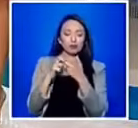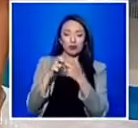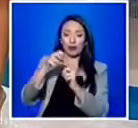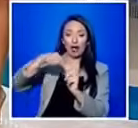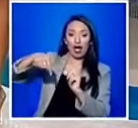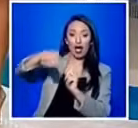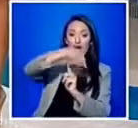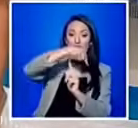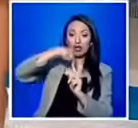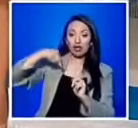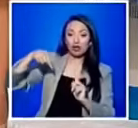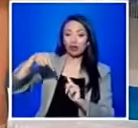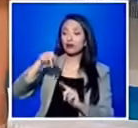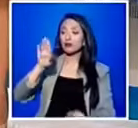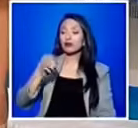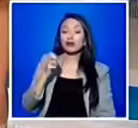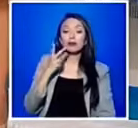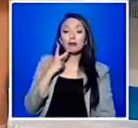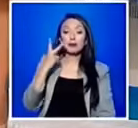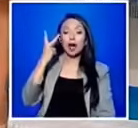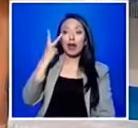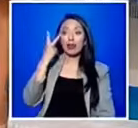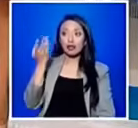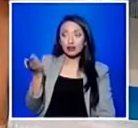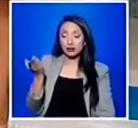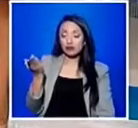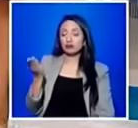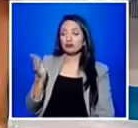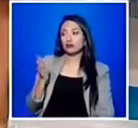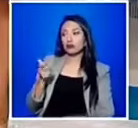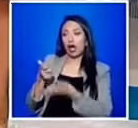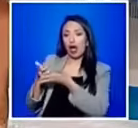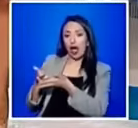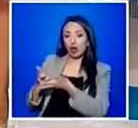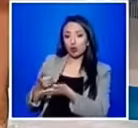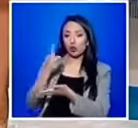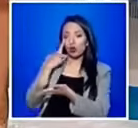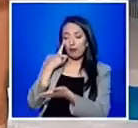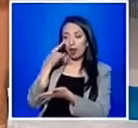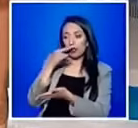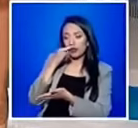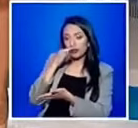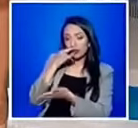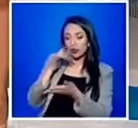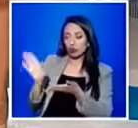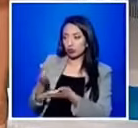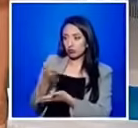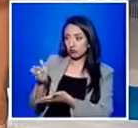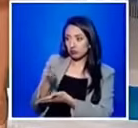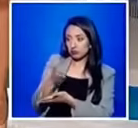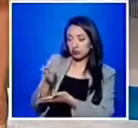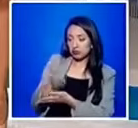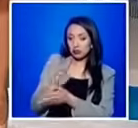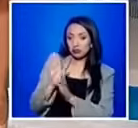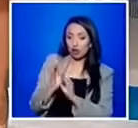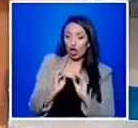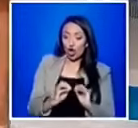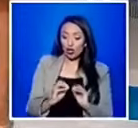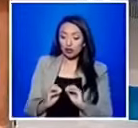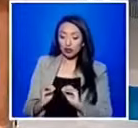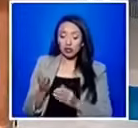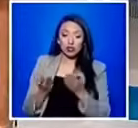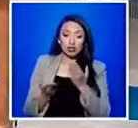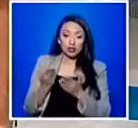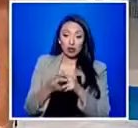Sí. Los padres de familia por lo general forman brigadas viales para poder darle seguridad a los hijos. Entiendo yo que tocará organizarse,